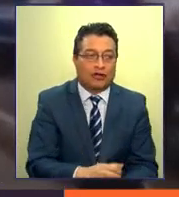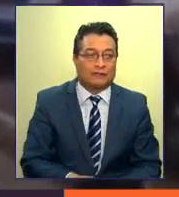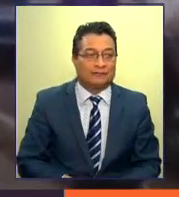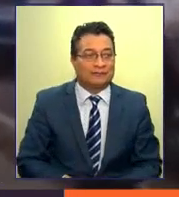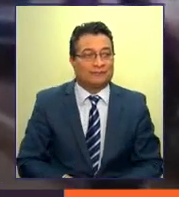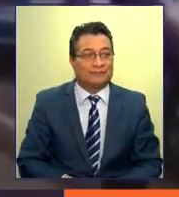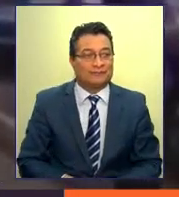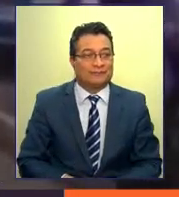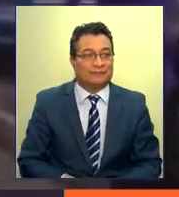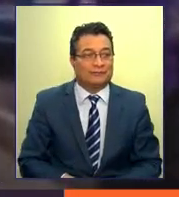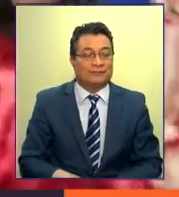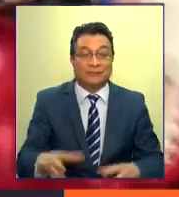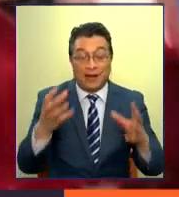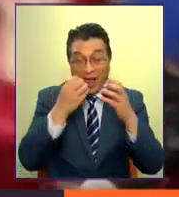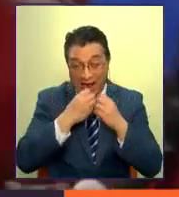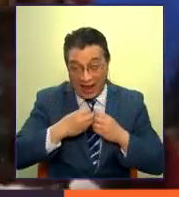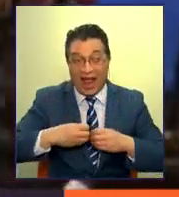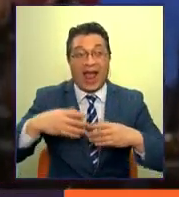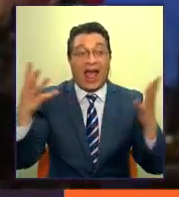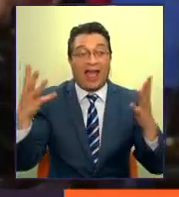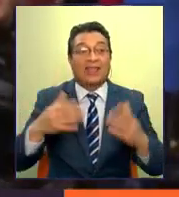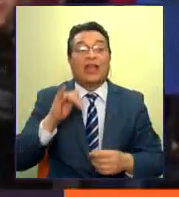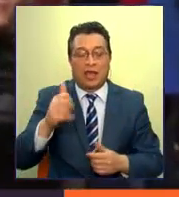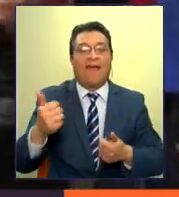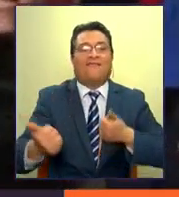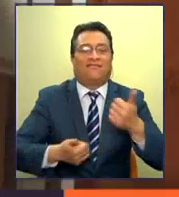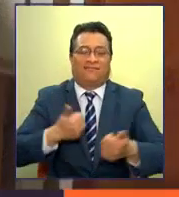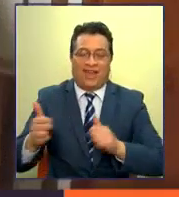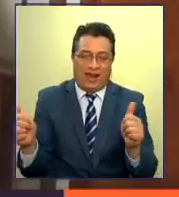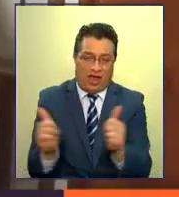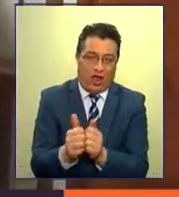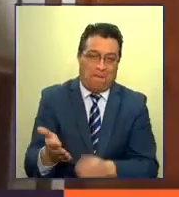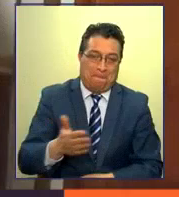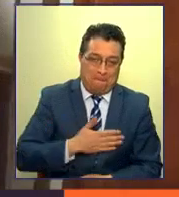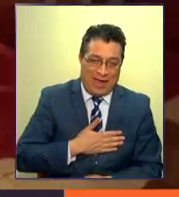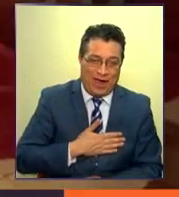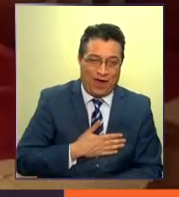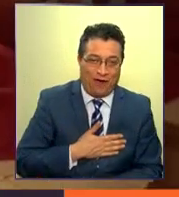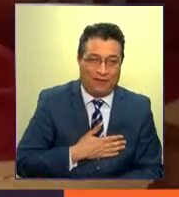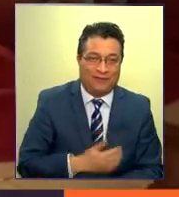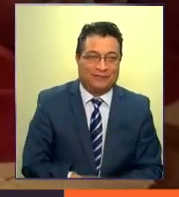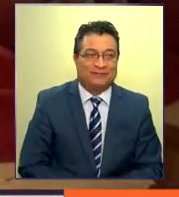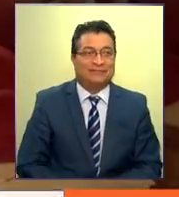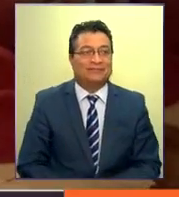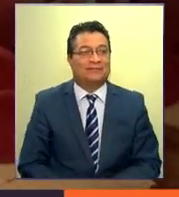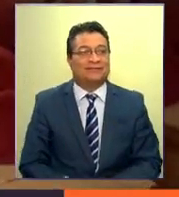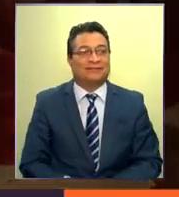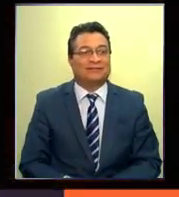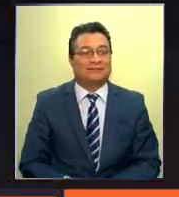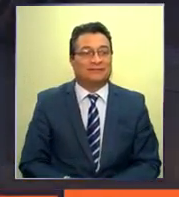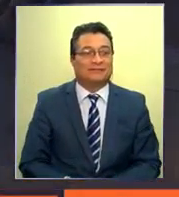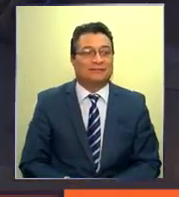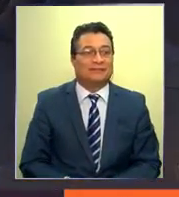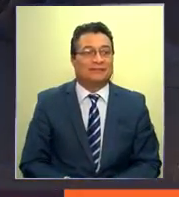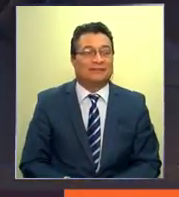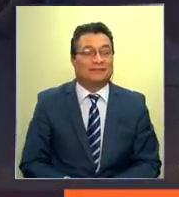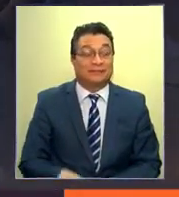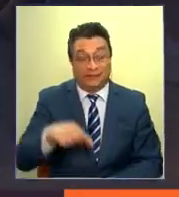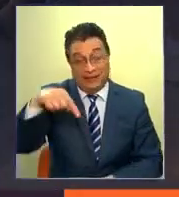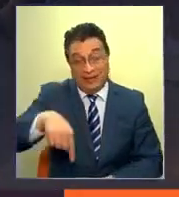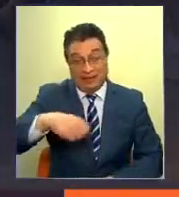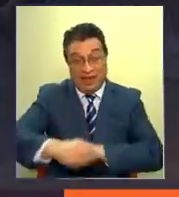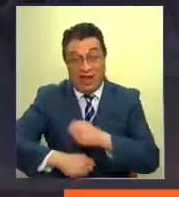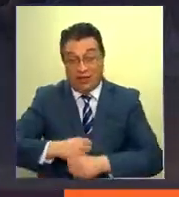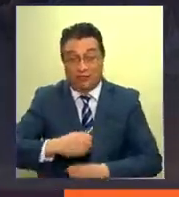amor, canta y baila conmigo. Que año no